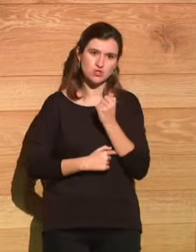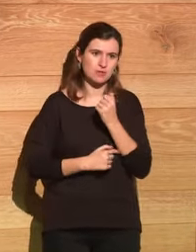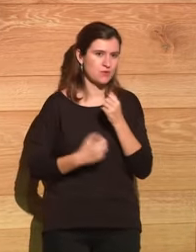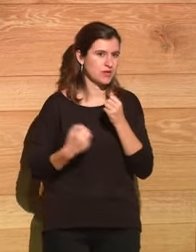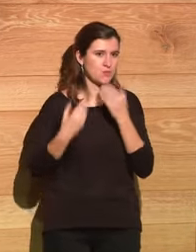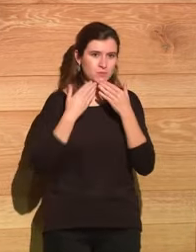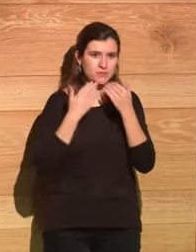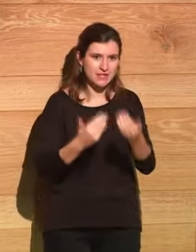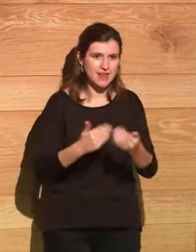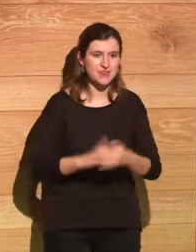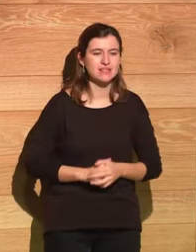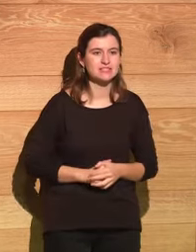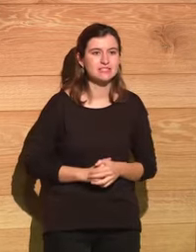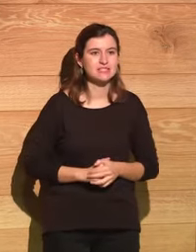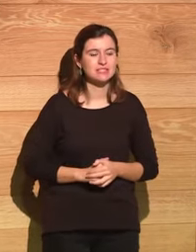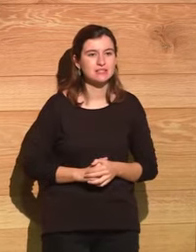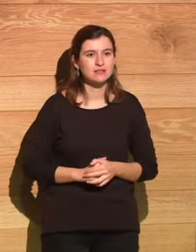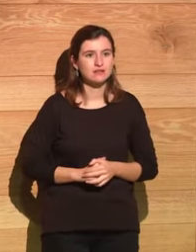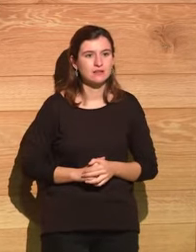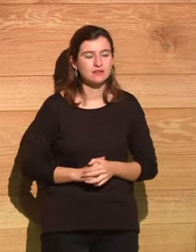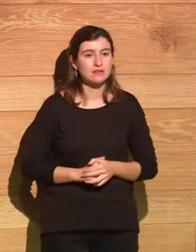Muchísimas gracias.